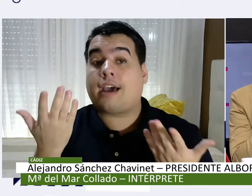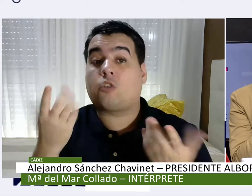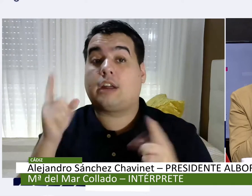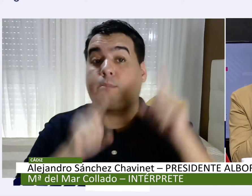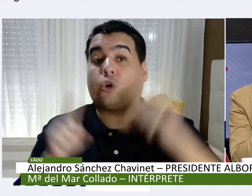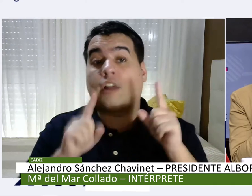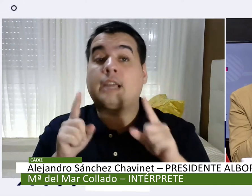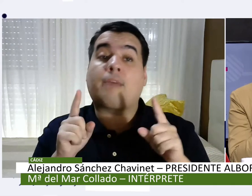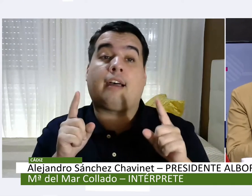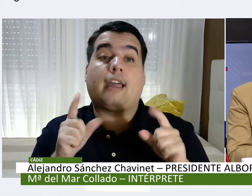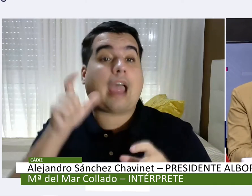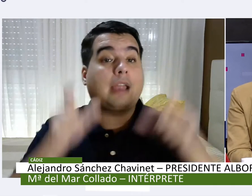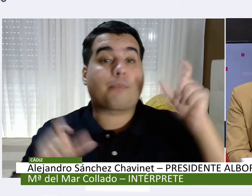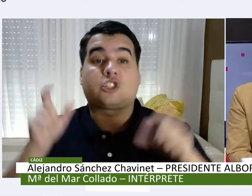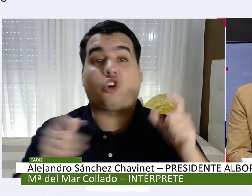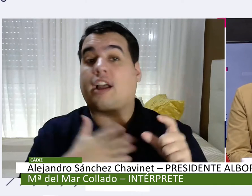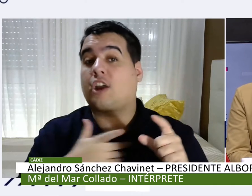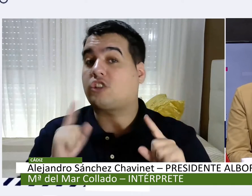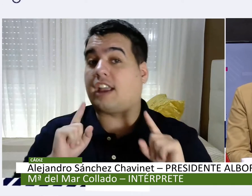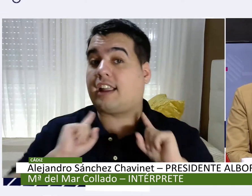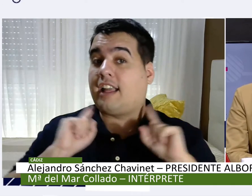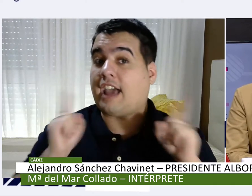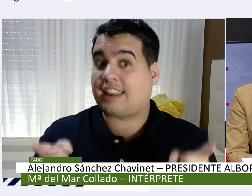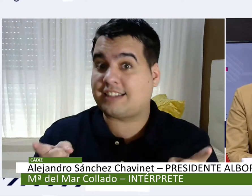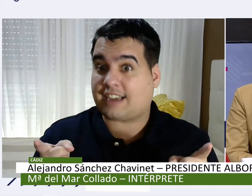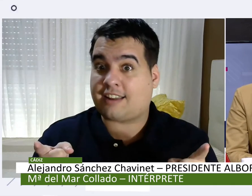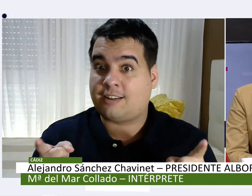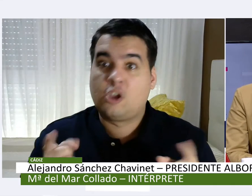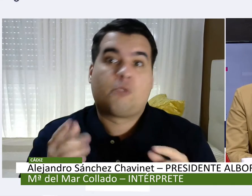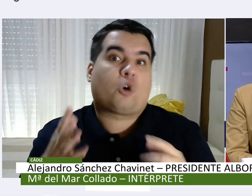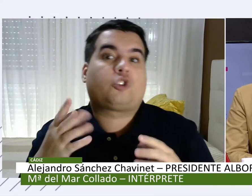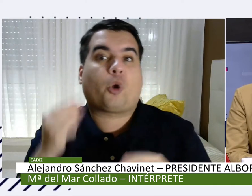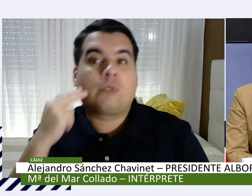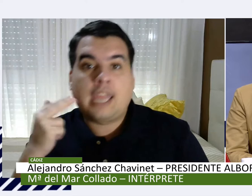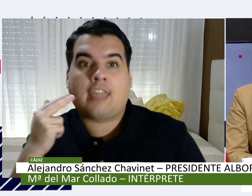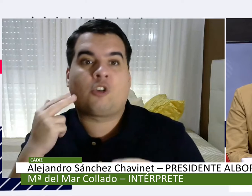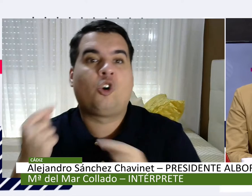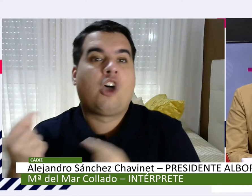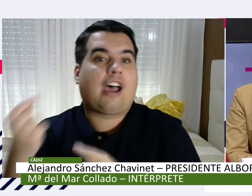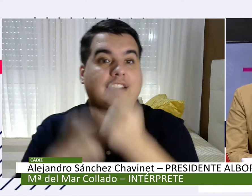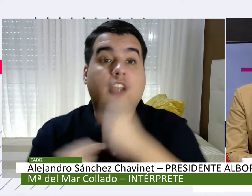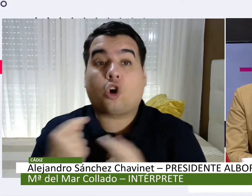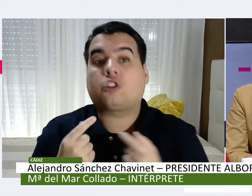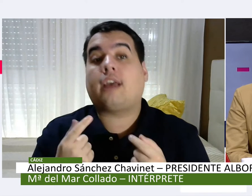pero claro, el problema es que hay personas que no se quieren arriesgar por su miedo a que se